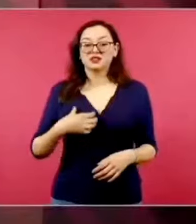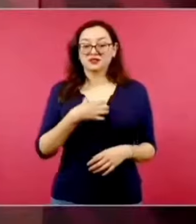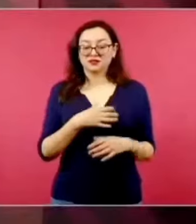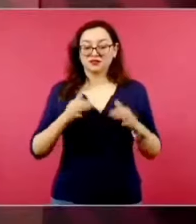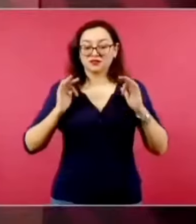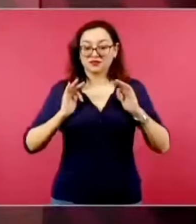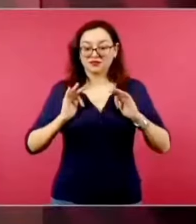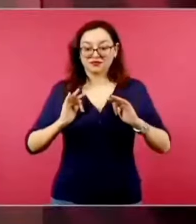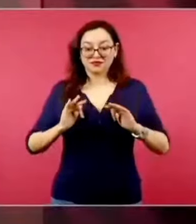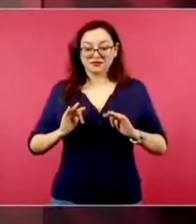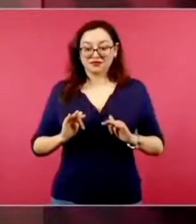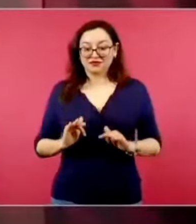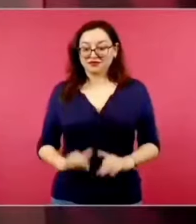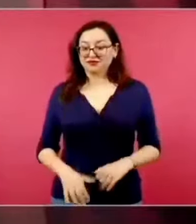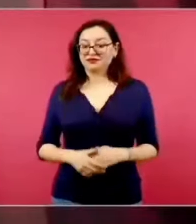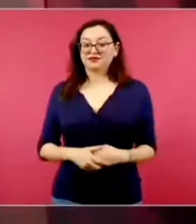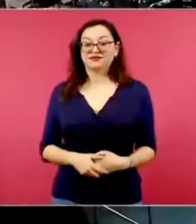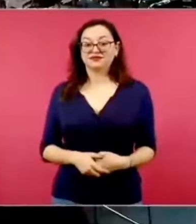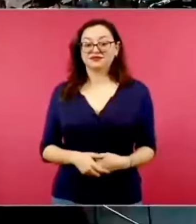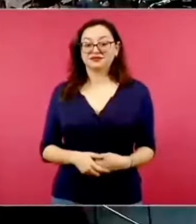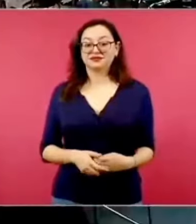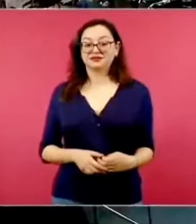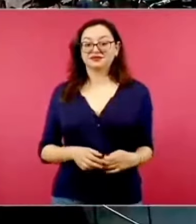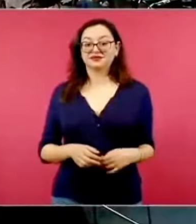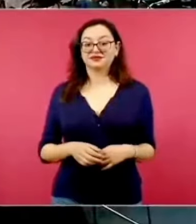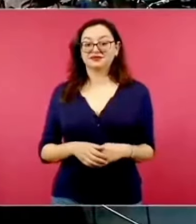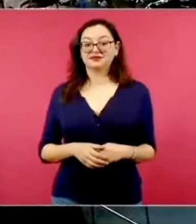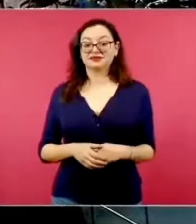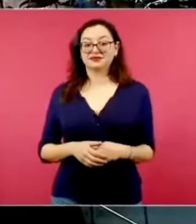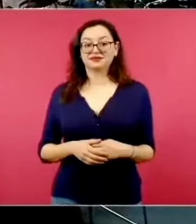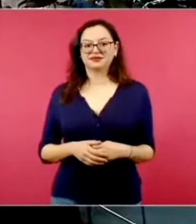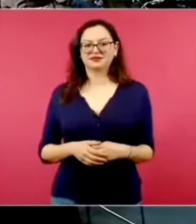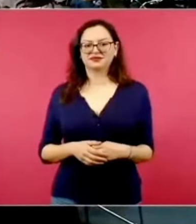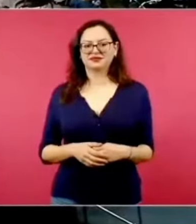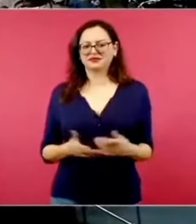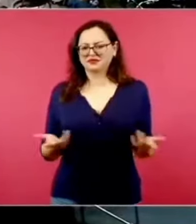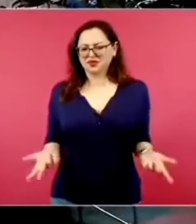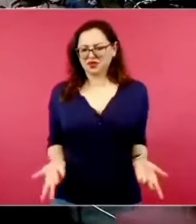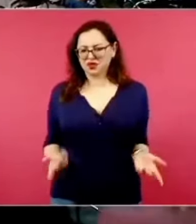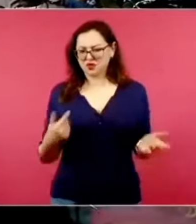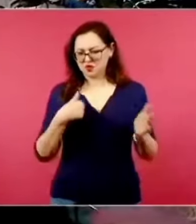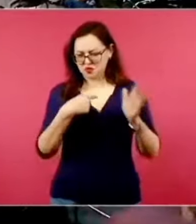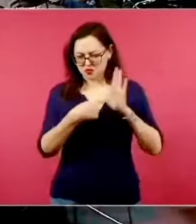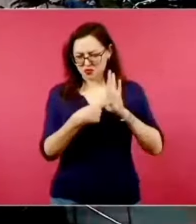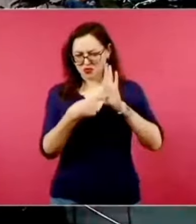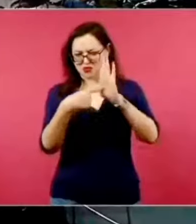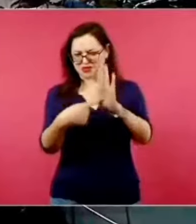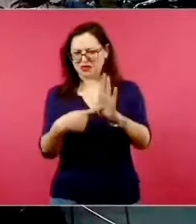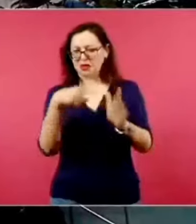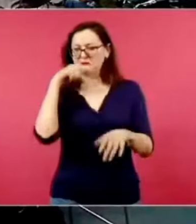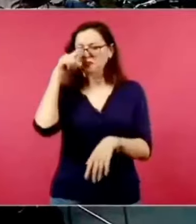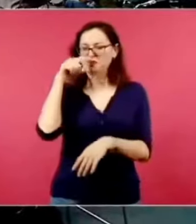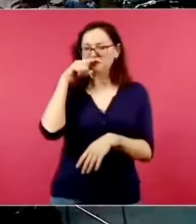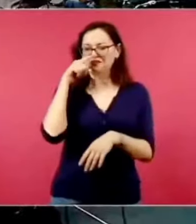última encuesta de no no no no ya para qué voy a estar aquí